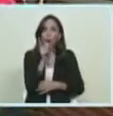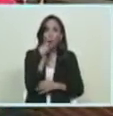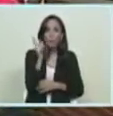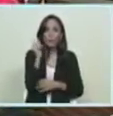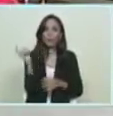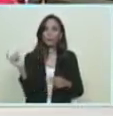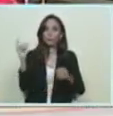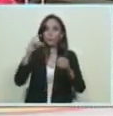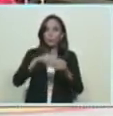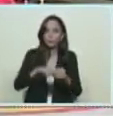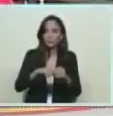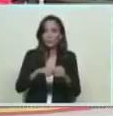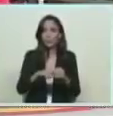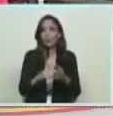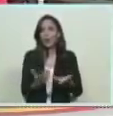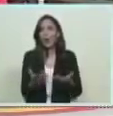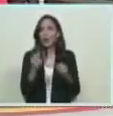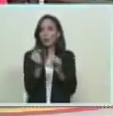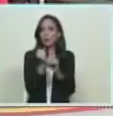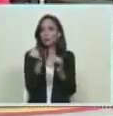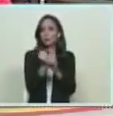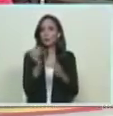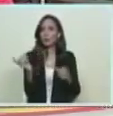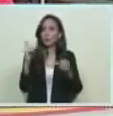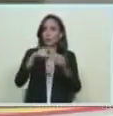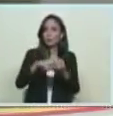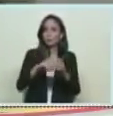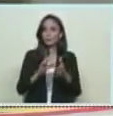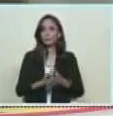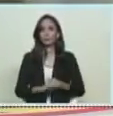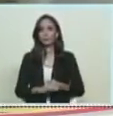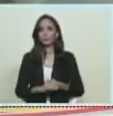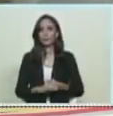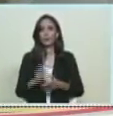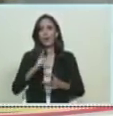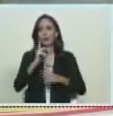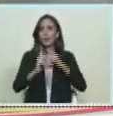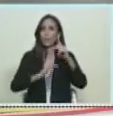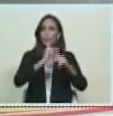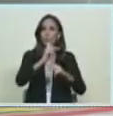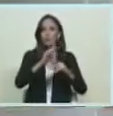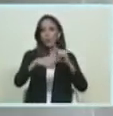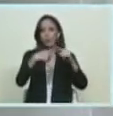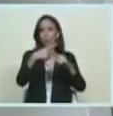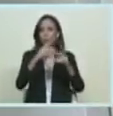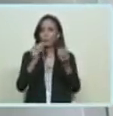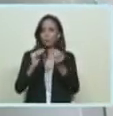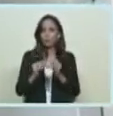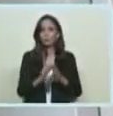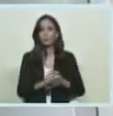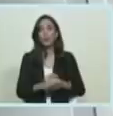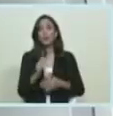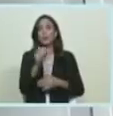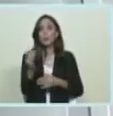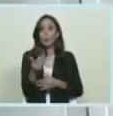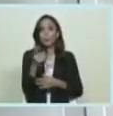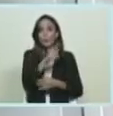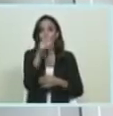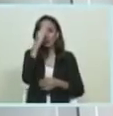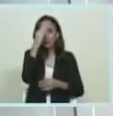su incorporación a la sociedad una vez que haya pasado por todo el proceso de recuperación. Importante,